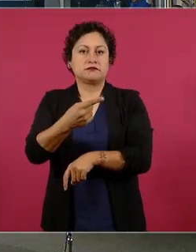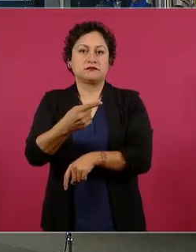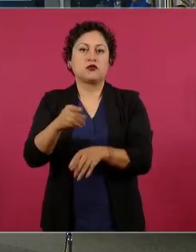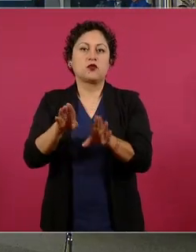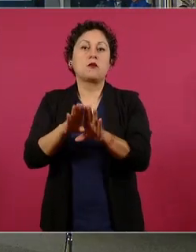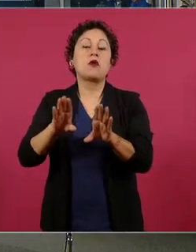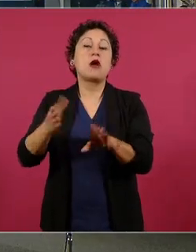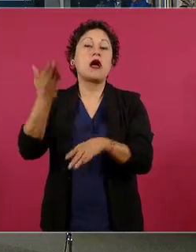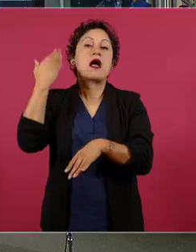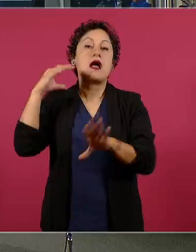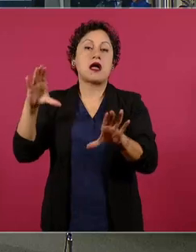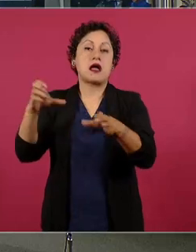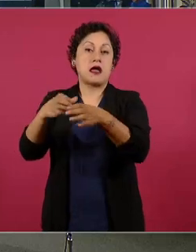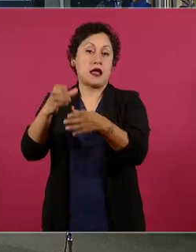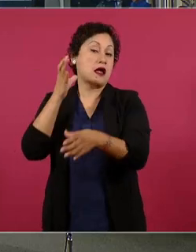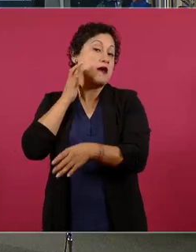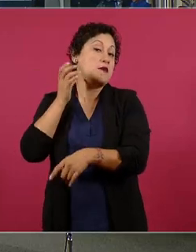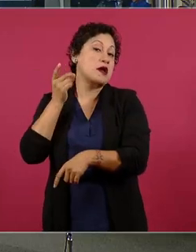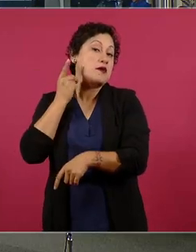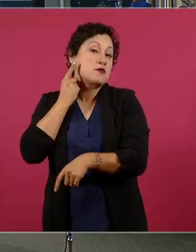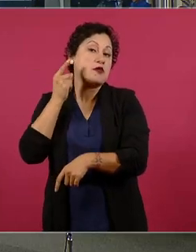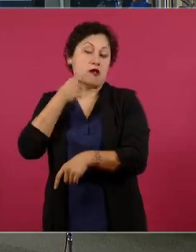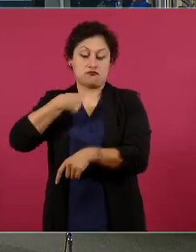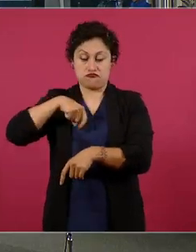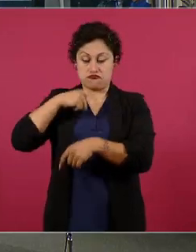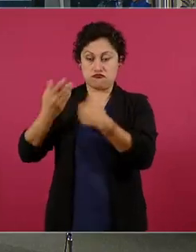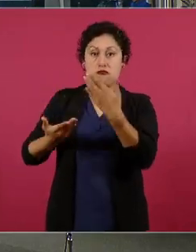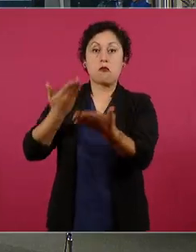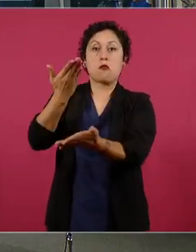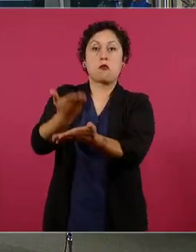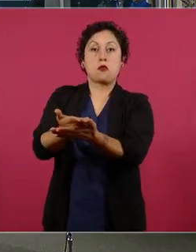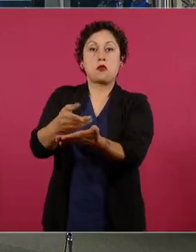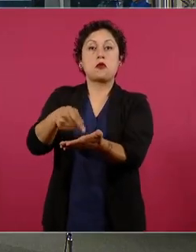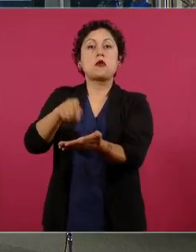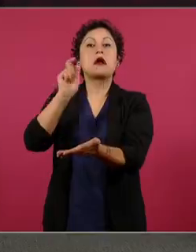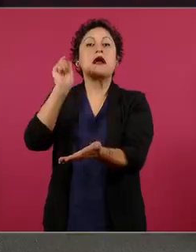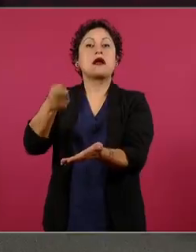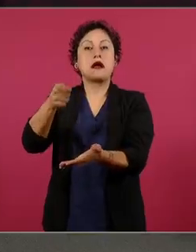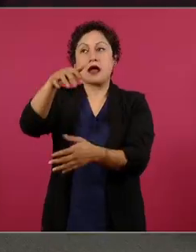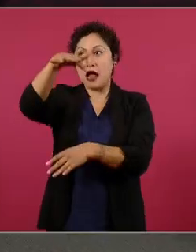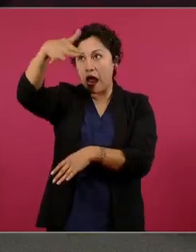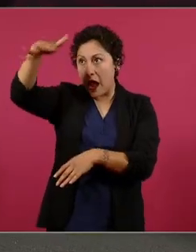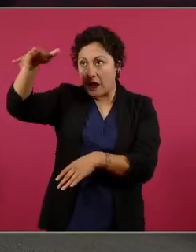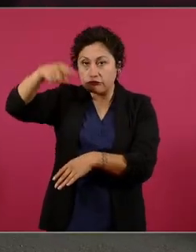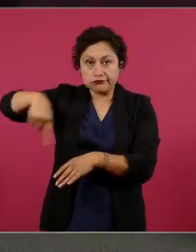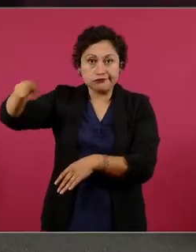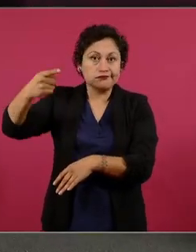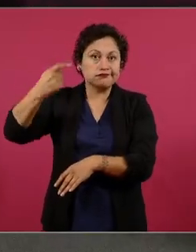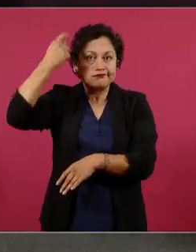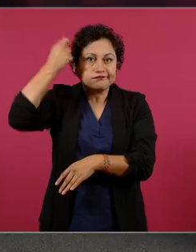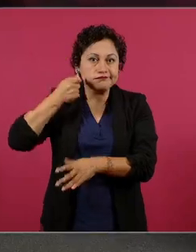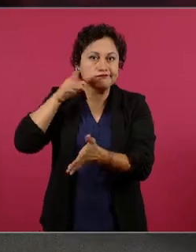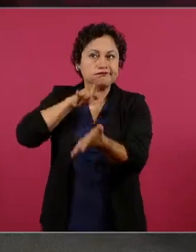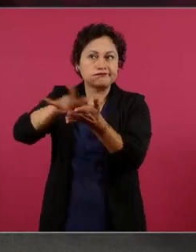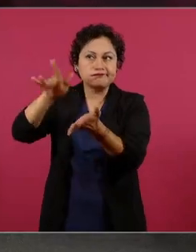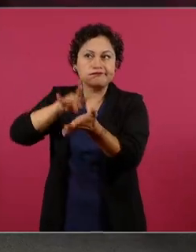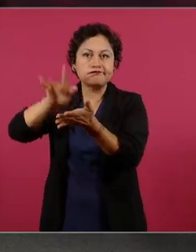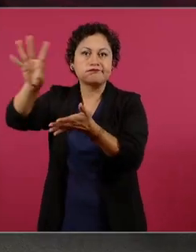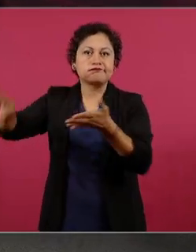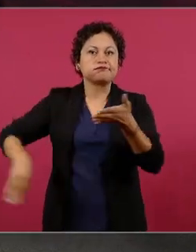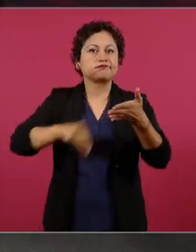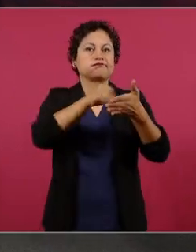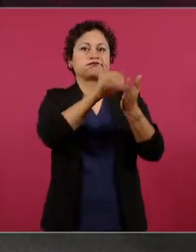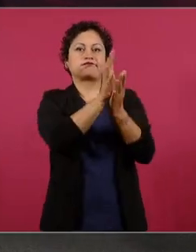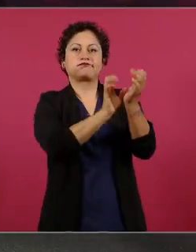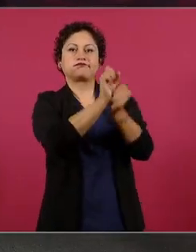de Diputados propusimos que la pensión a adultos mayores se convirtiera en un derecho